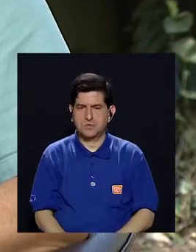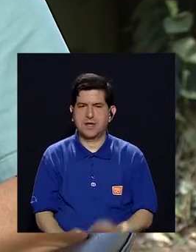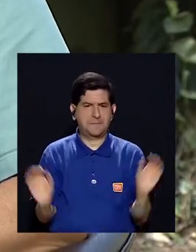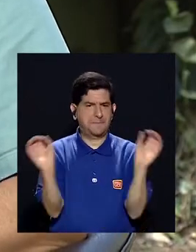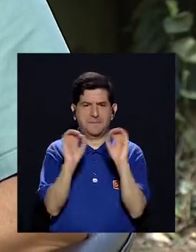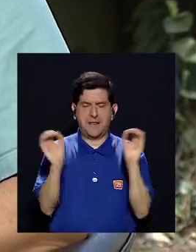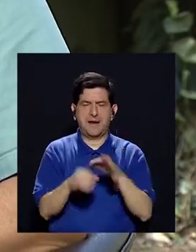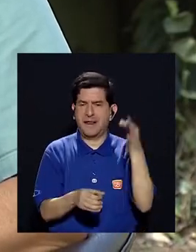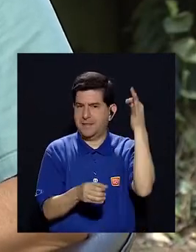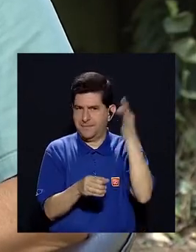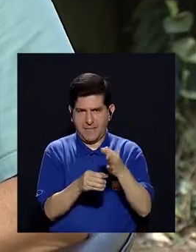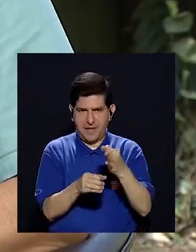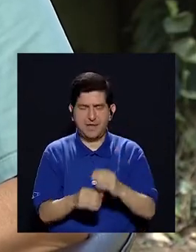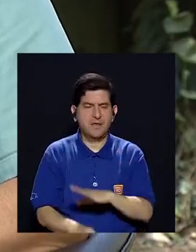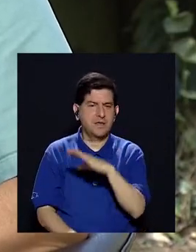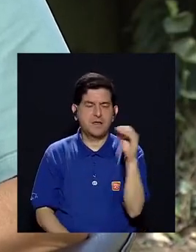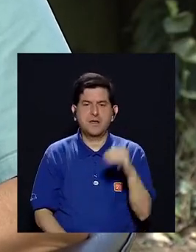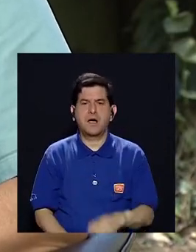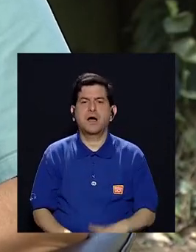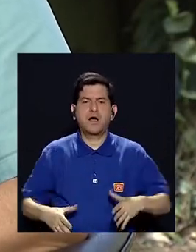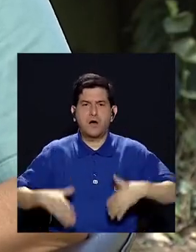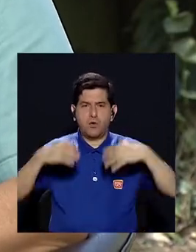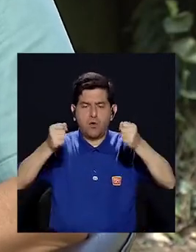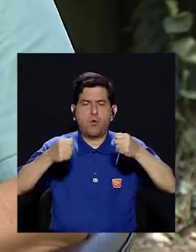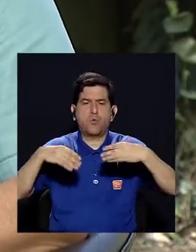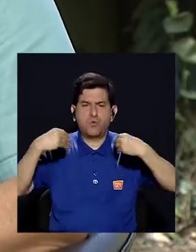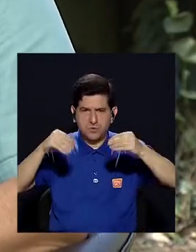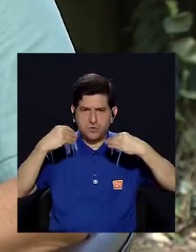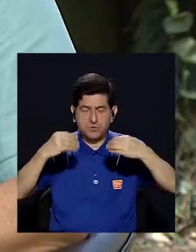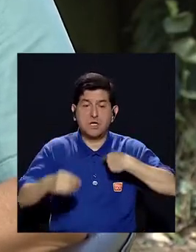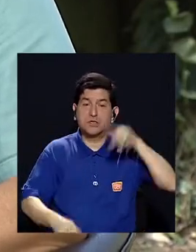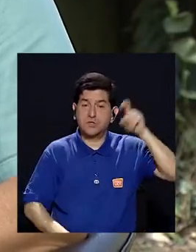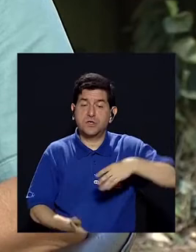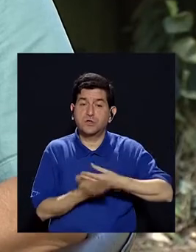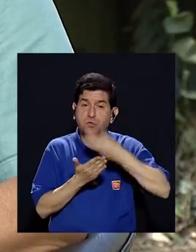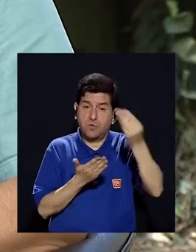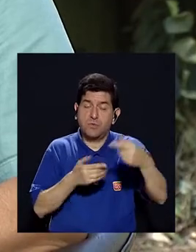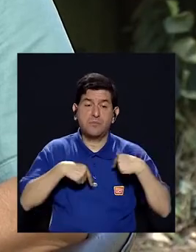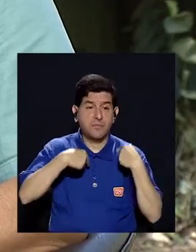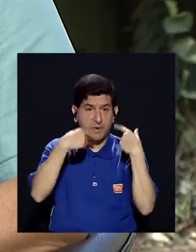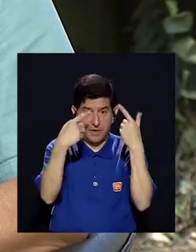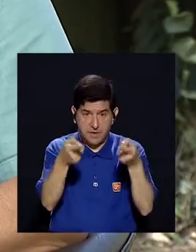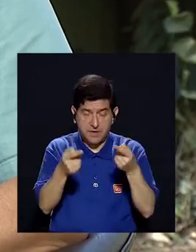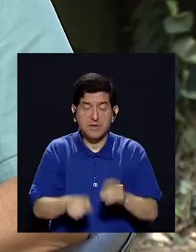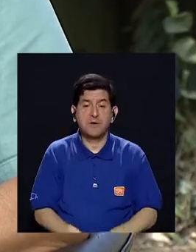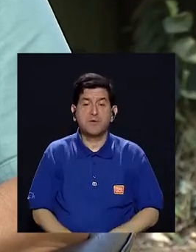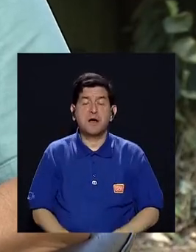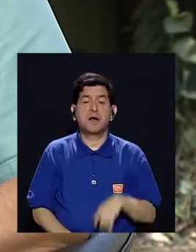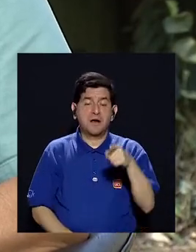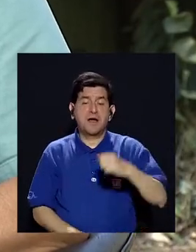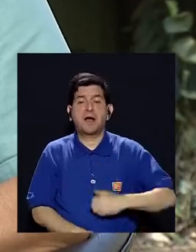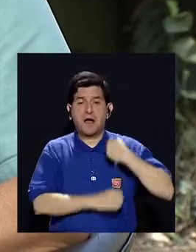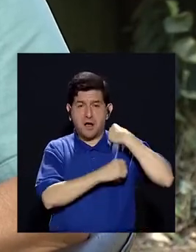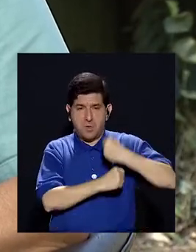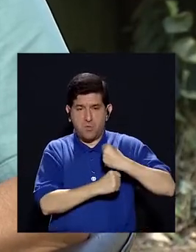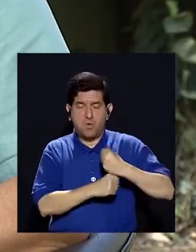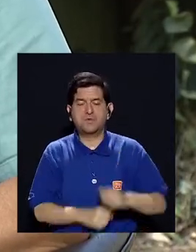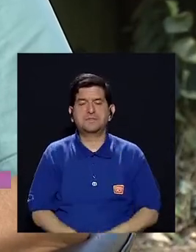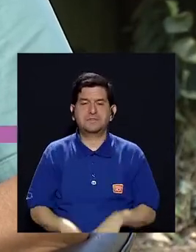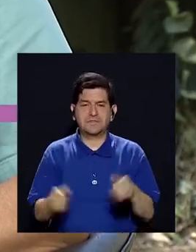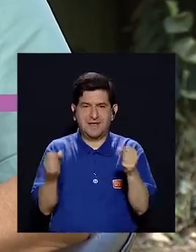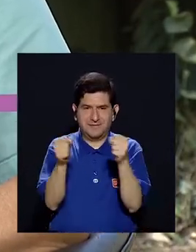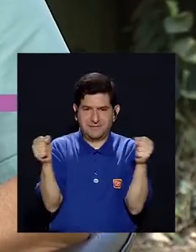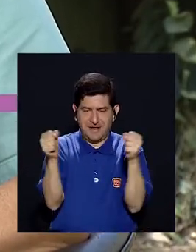una sola pajilla, no voy a utilizar una sola bolsa plástica, porque cuando necesito comprar algo voy a llevar las bolsas de tela, reutilizarlas desde mi